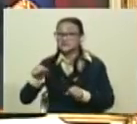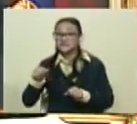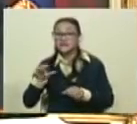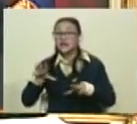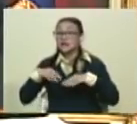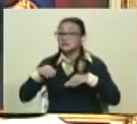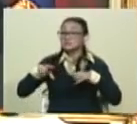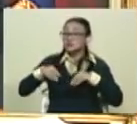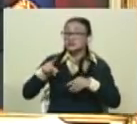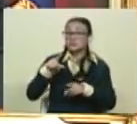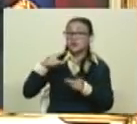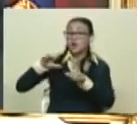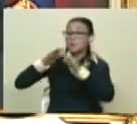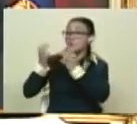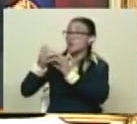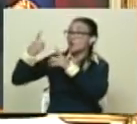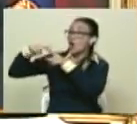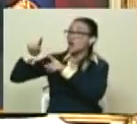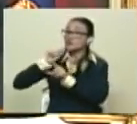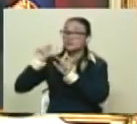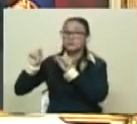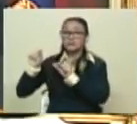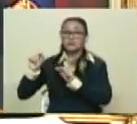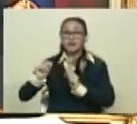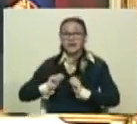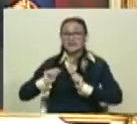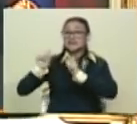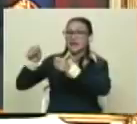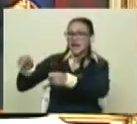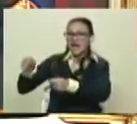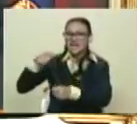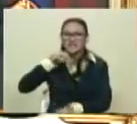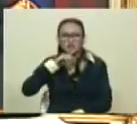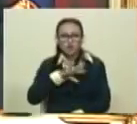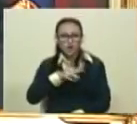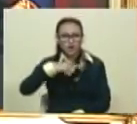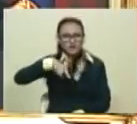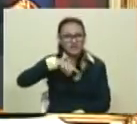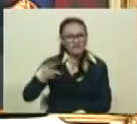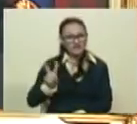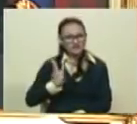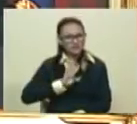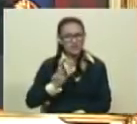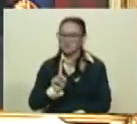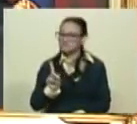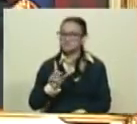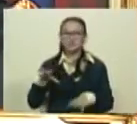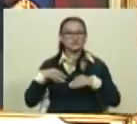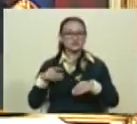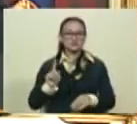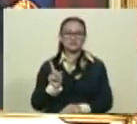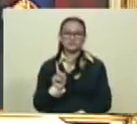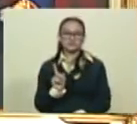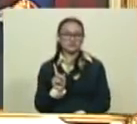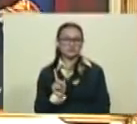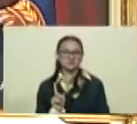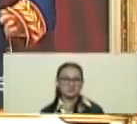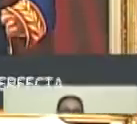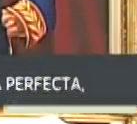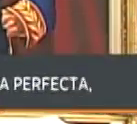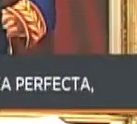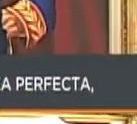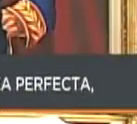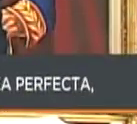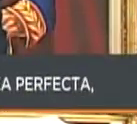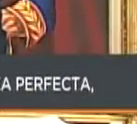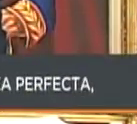mundial, entregar una historia tan heroica como la venezolana. Aquí está, yo puedo decir hoy,